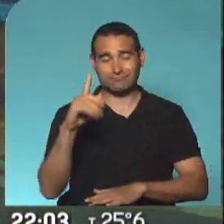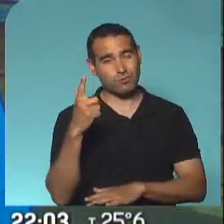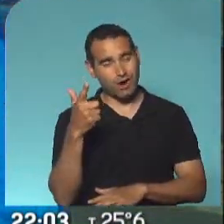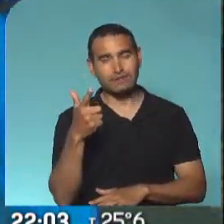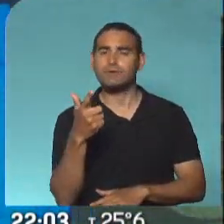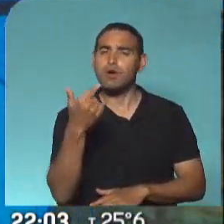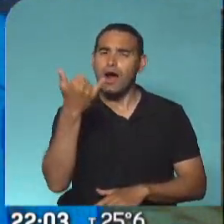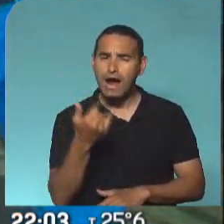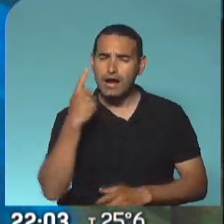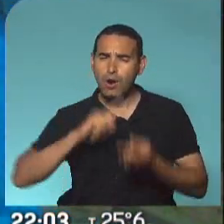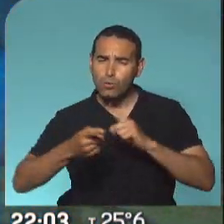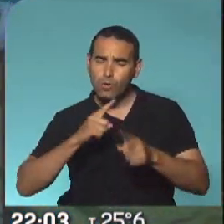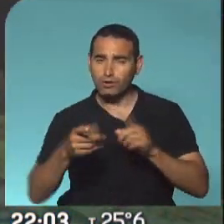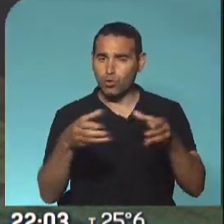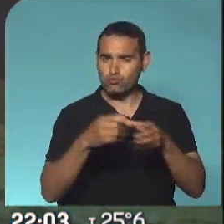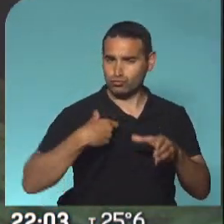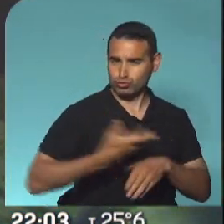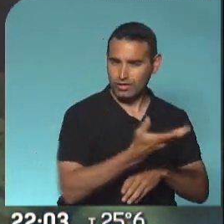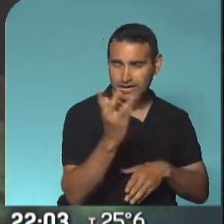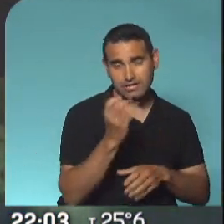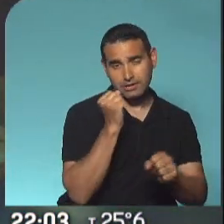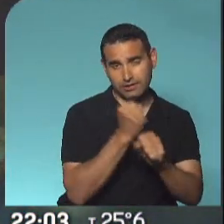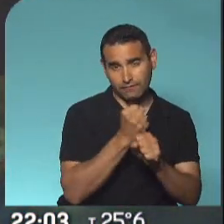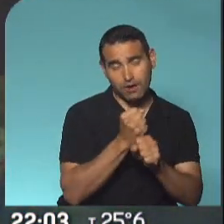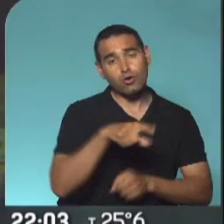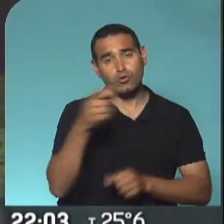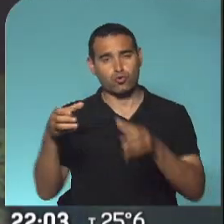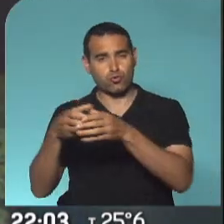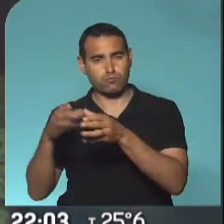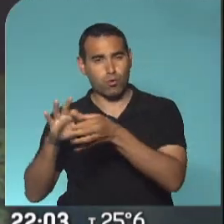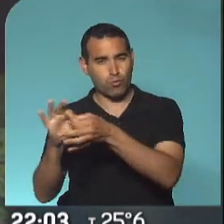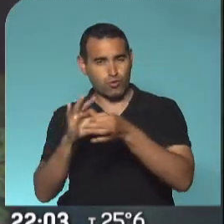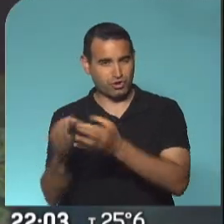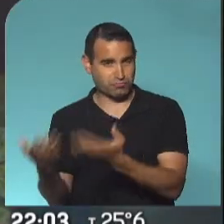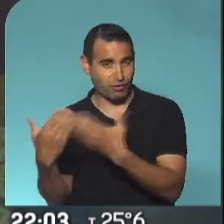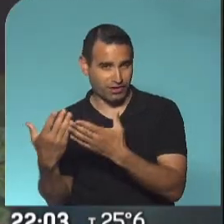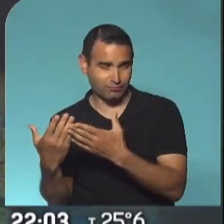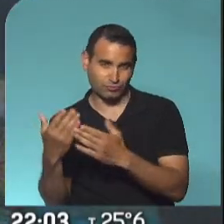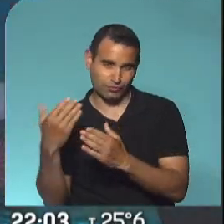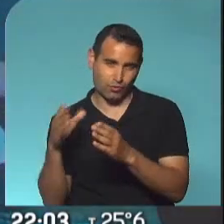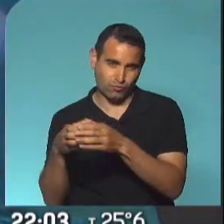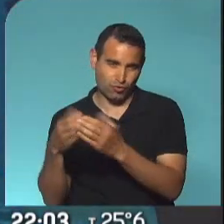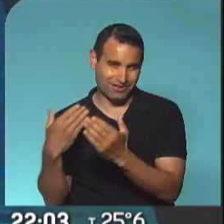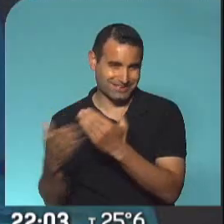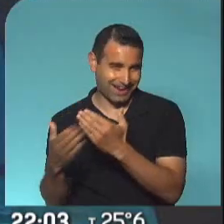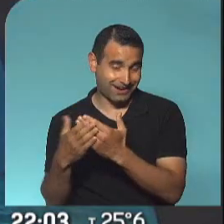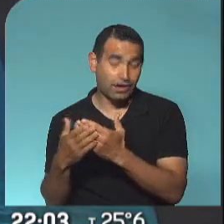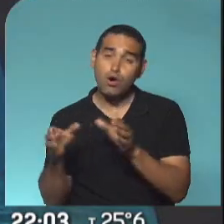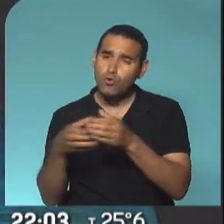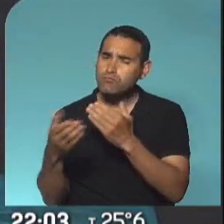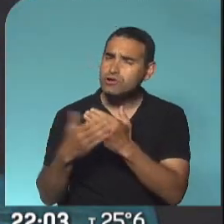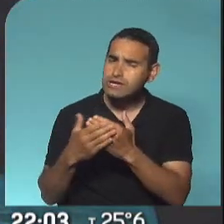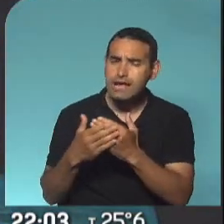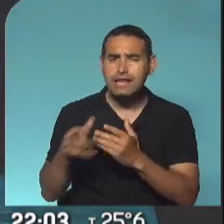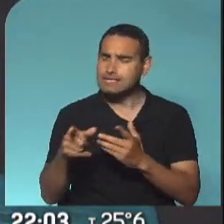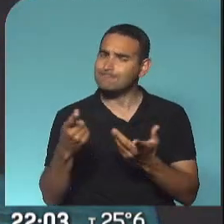un preacuerdo entre el Partido Socialista Obrero Español y Unidas Podemos, la izquierda. Este bloque de izquierda no